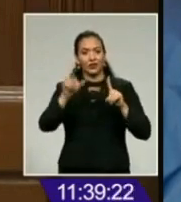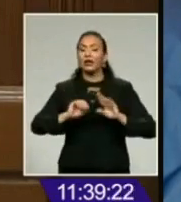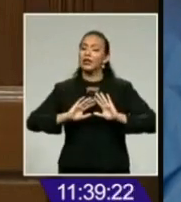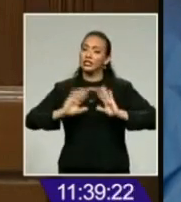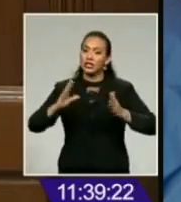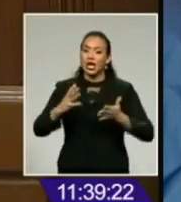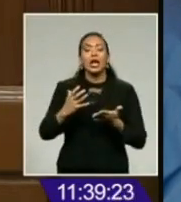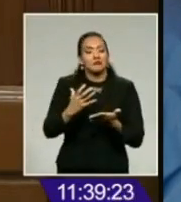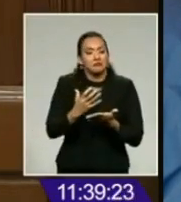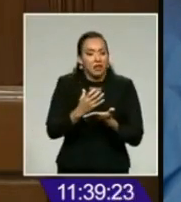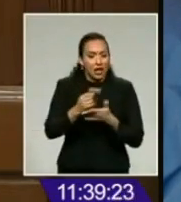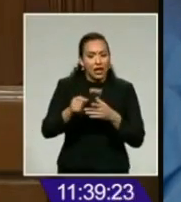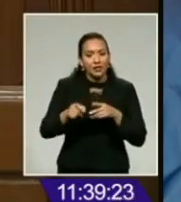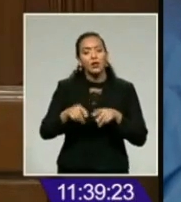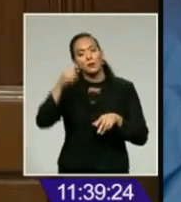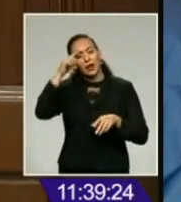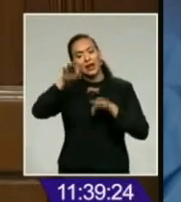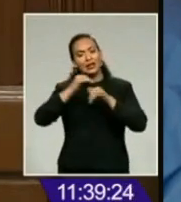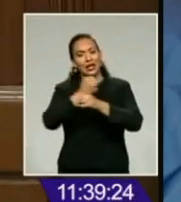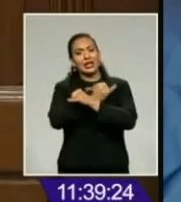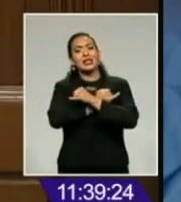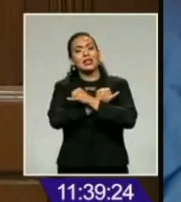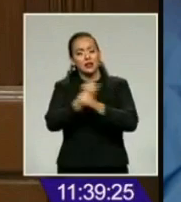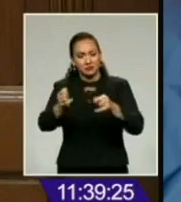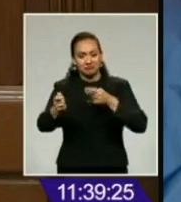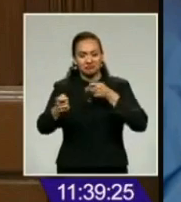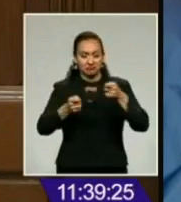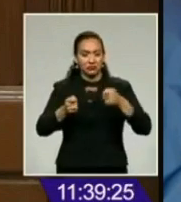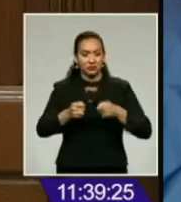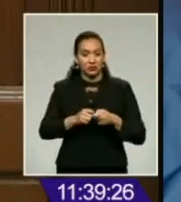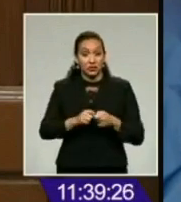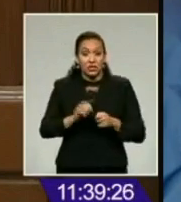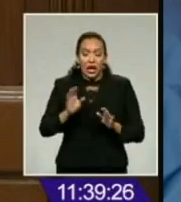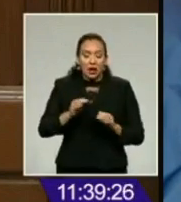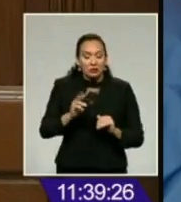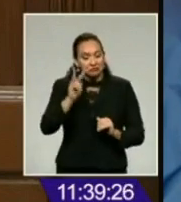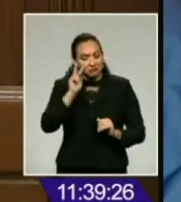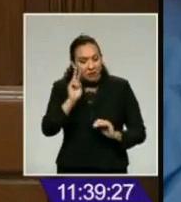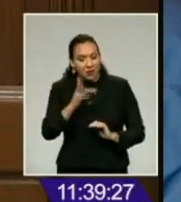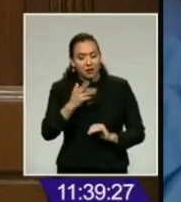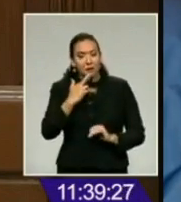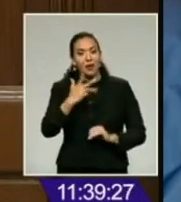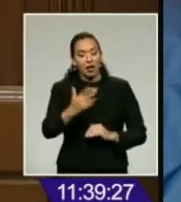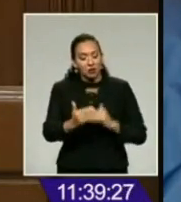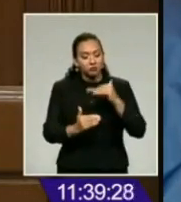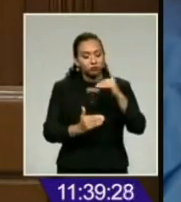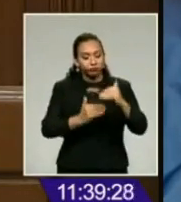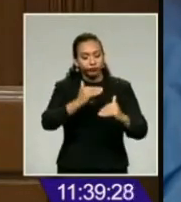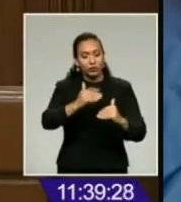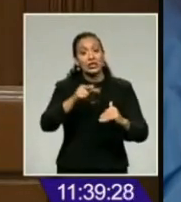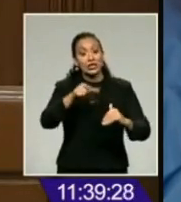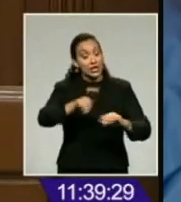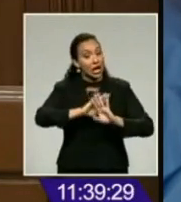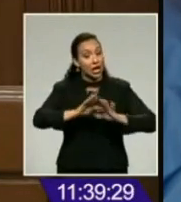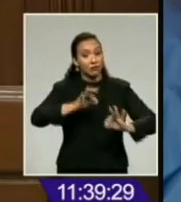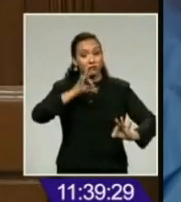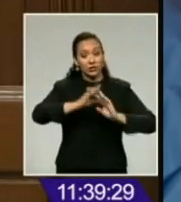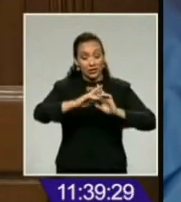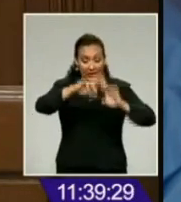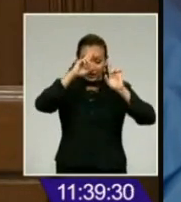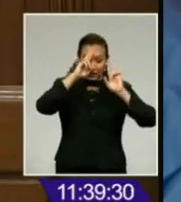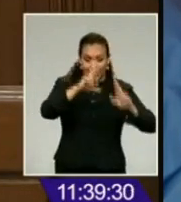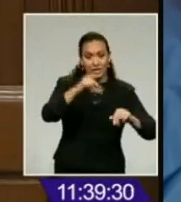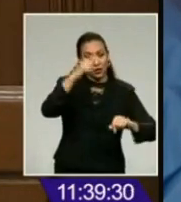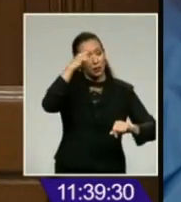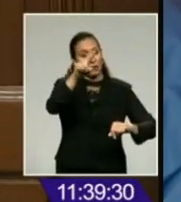Constitucional independiente y autónomo, cuando se restauró el respeto pleno a su autonomía